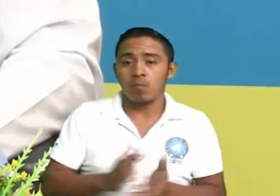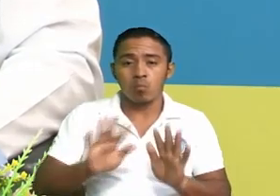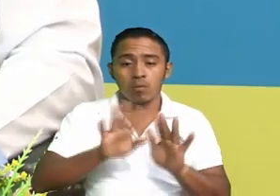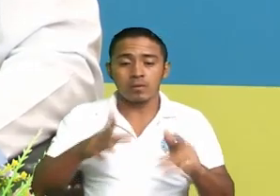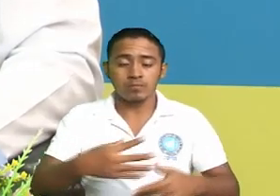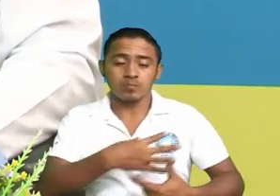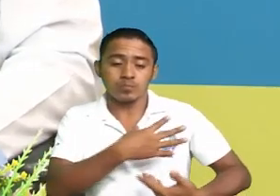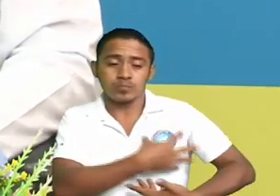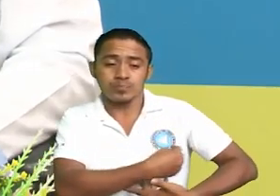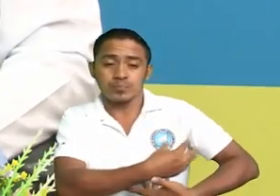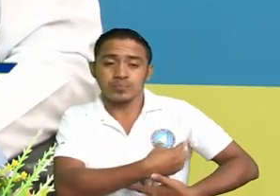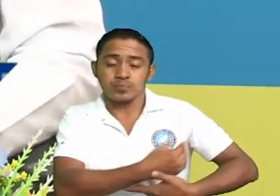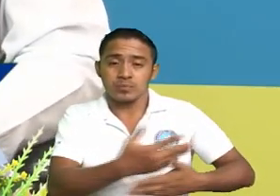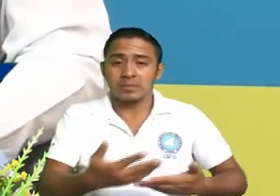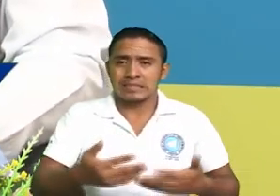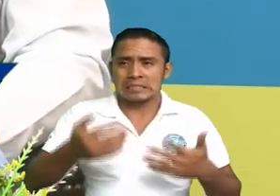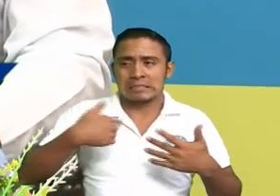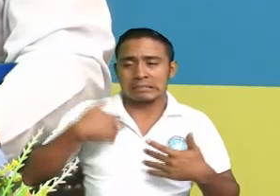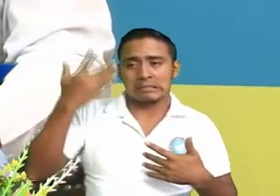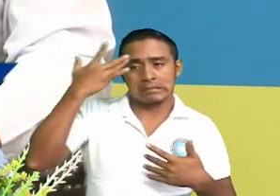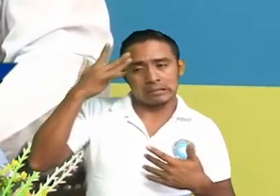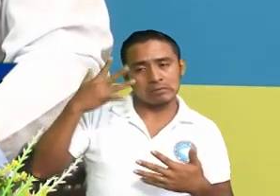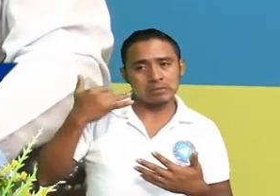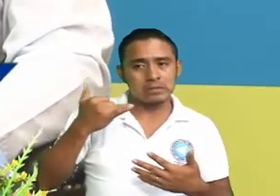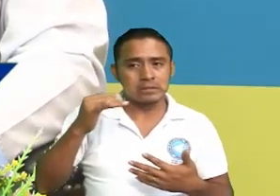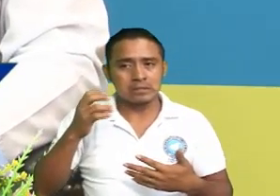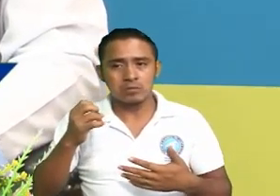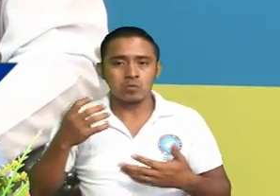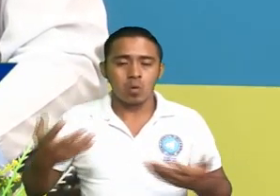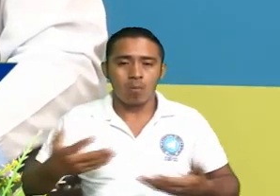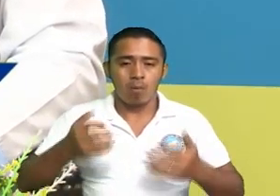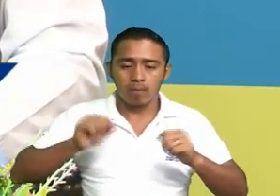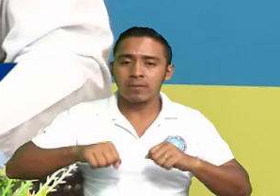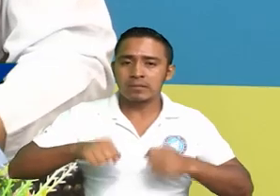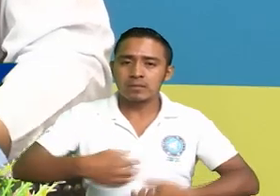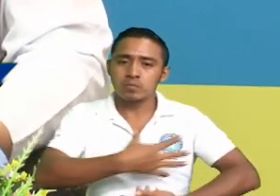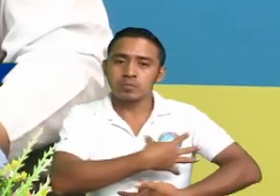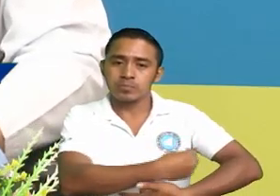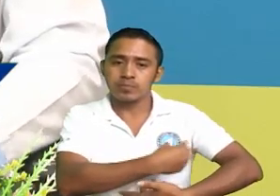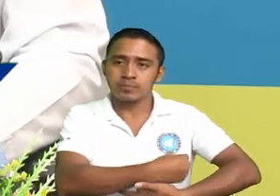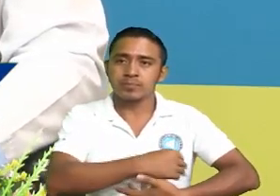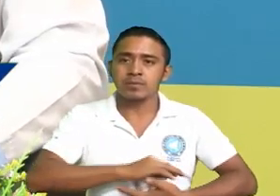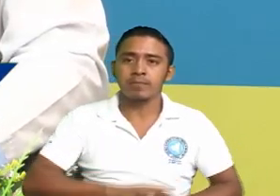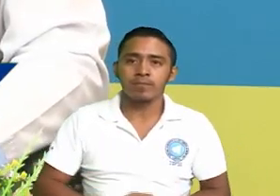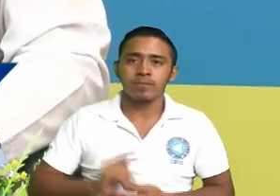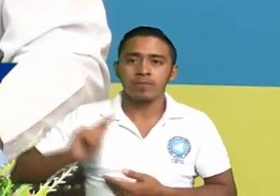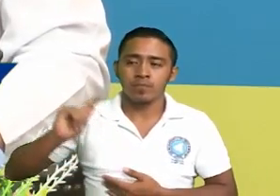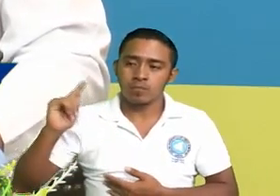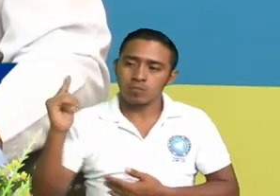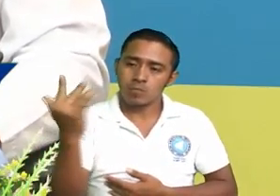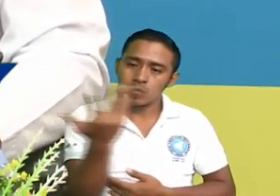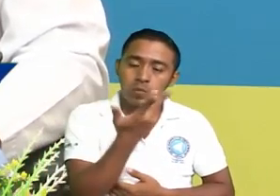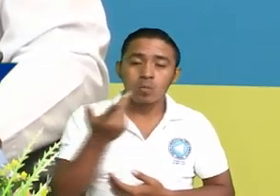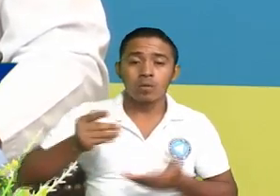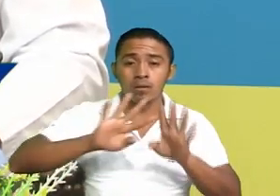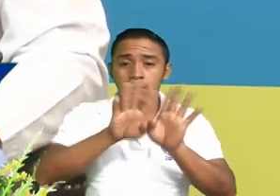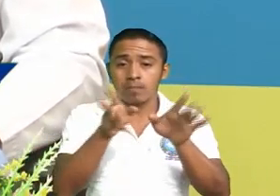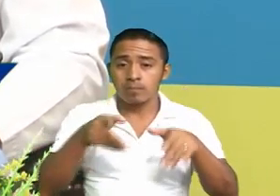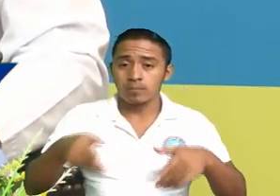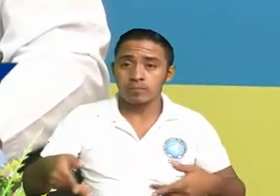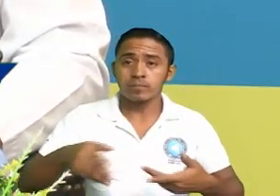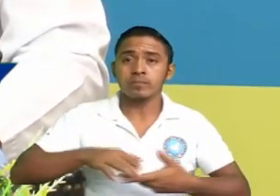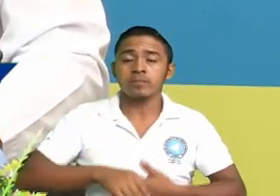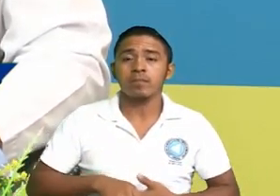Okay. Buenas tardes. Como bien decías, el principal temor, creo, de toda madre es